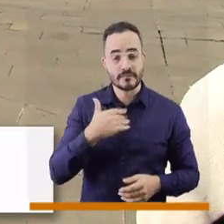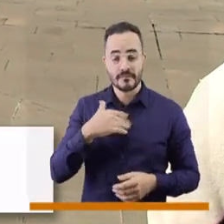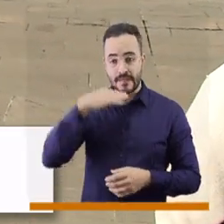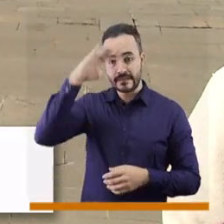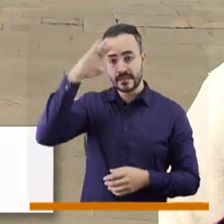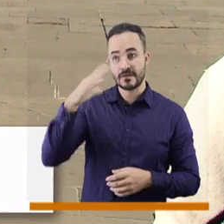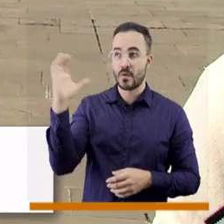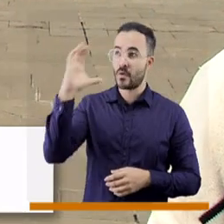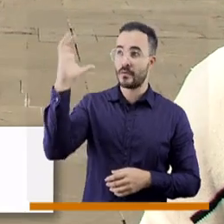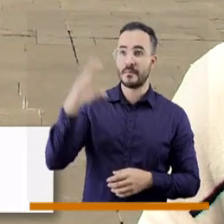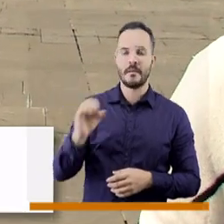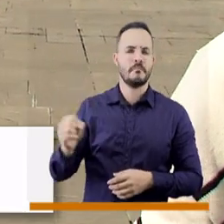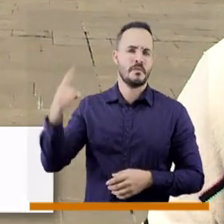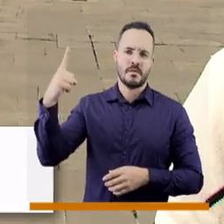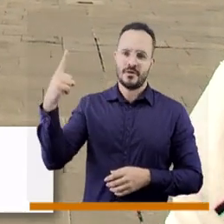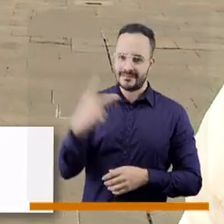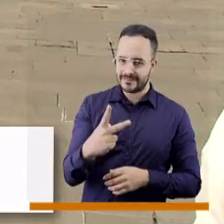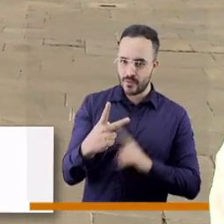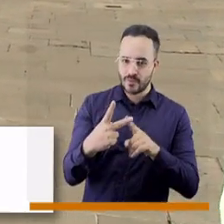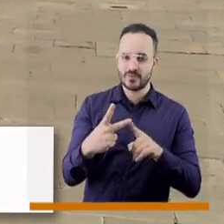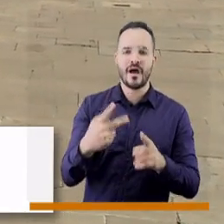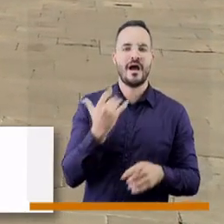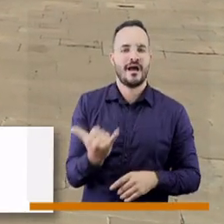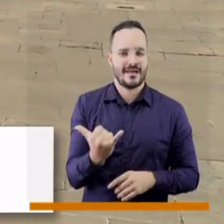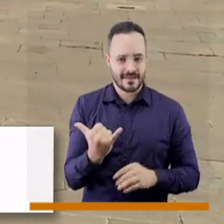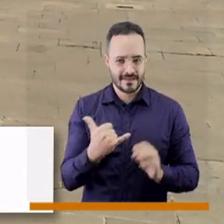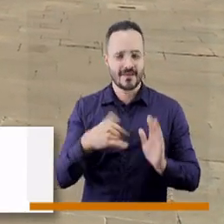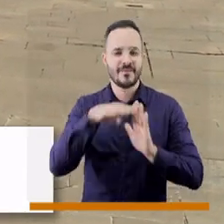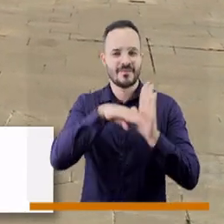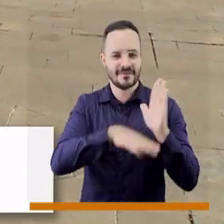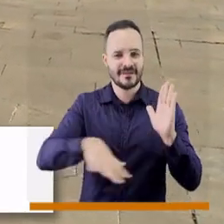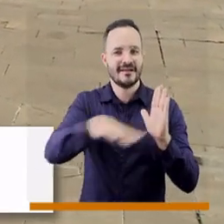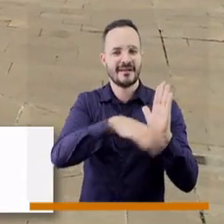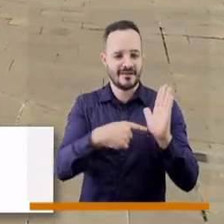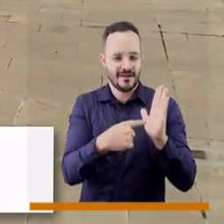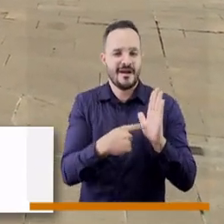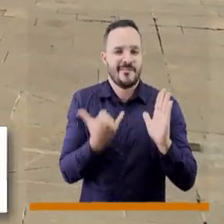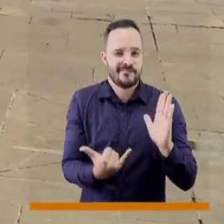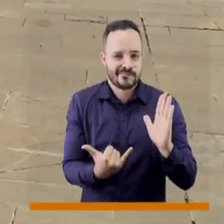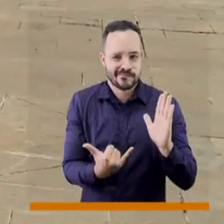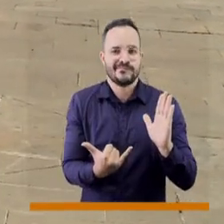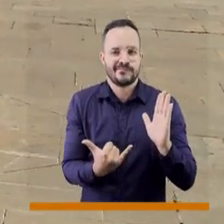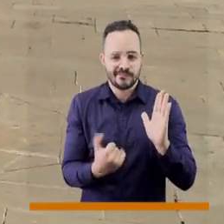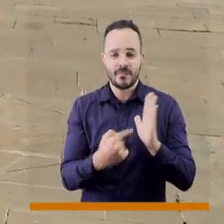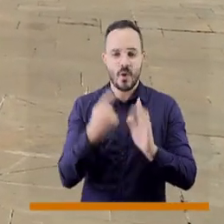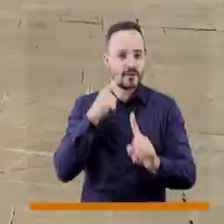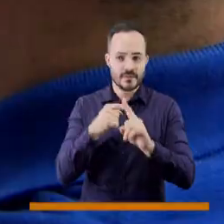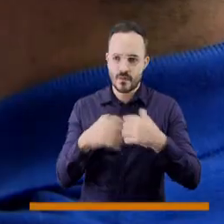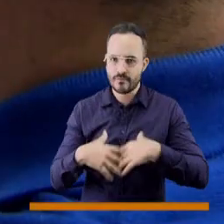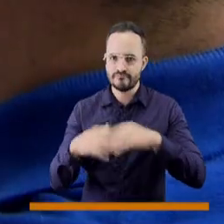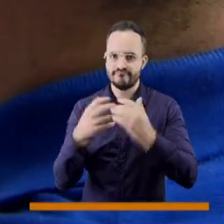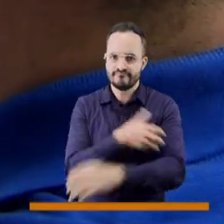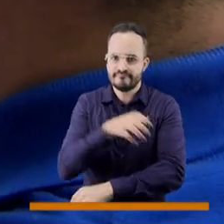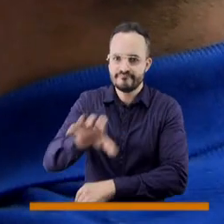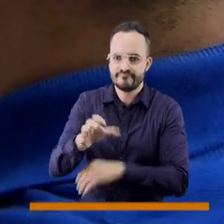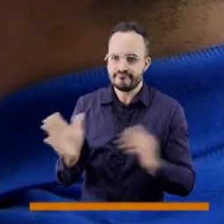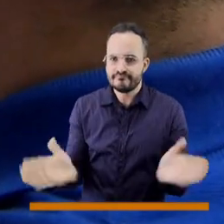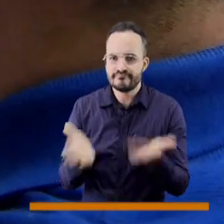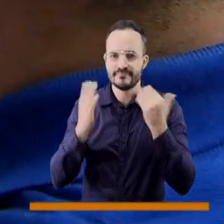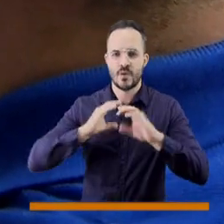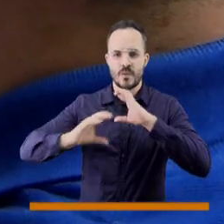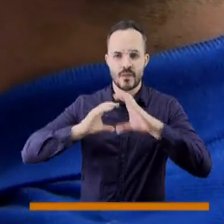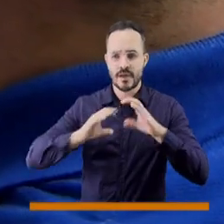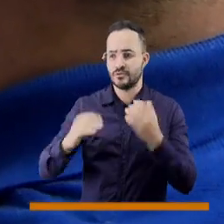Medellín es la segunda ciudad en Colombia en contar con una política pública para el fortalecimiento de estos medios de comunicación y